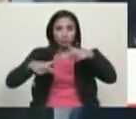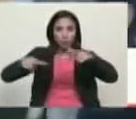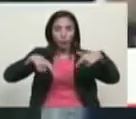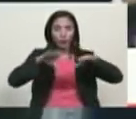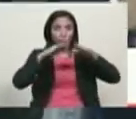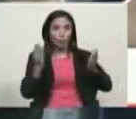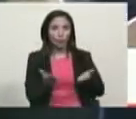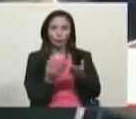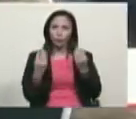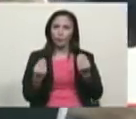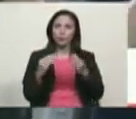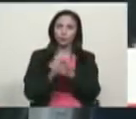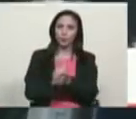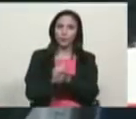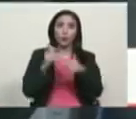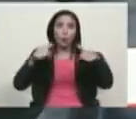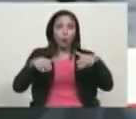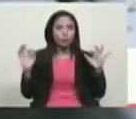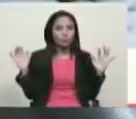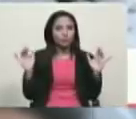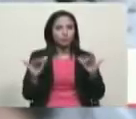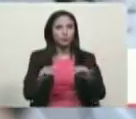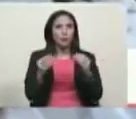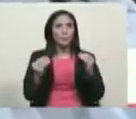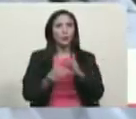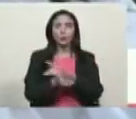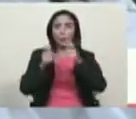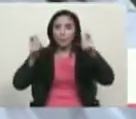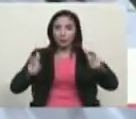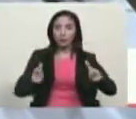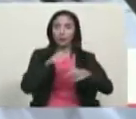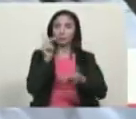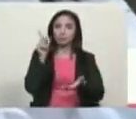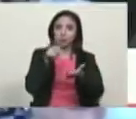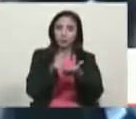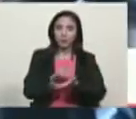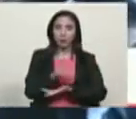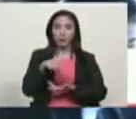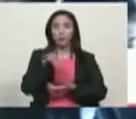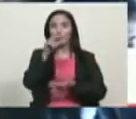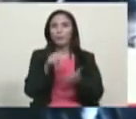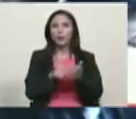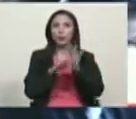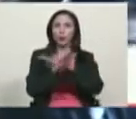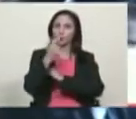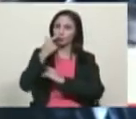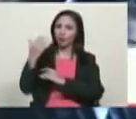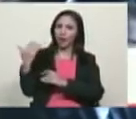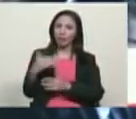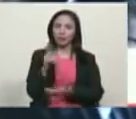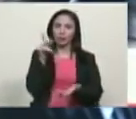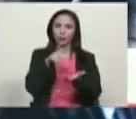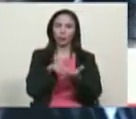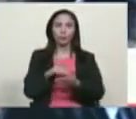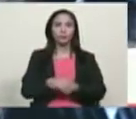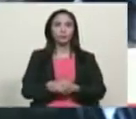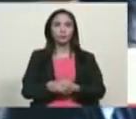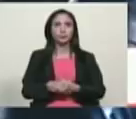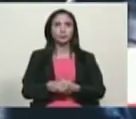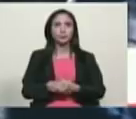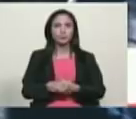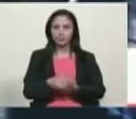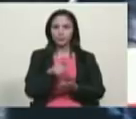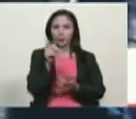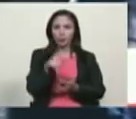mundo, muchos de los que están aquí hoy. Luis Hernández Navarro estuvo en ese evento del 2004 que está acá.